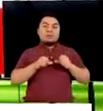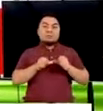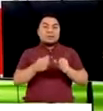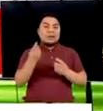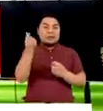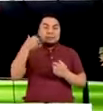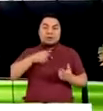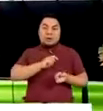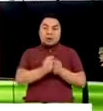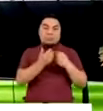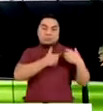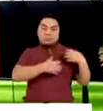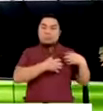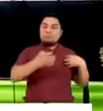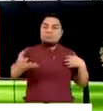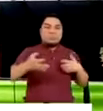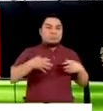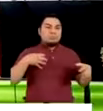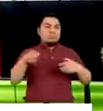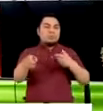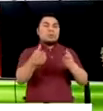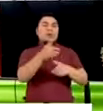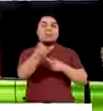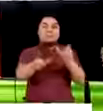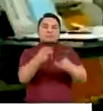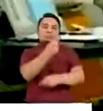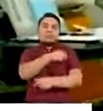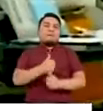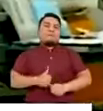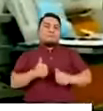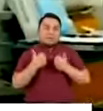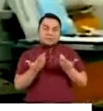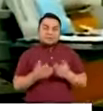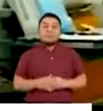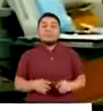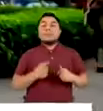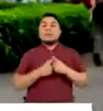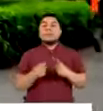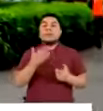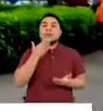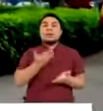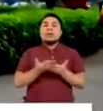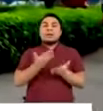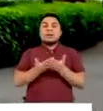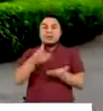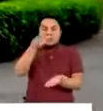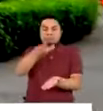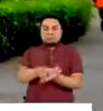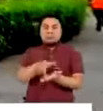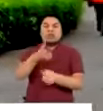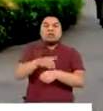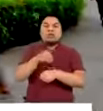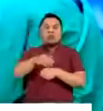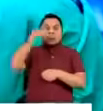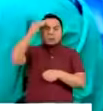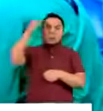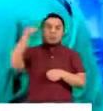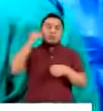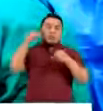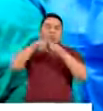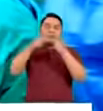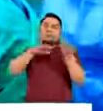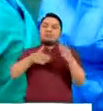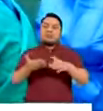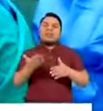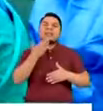horas, digamos, funcionando artificialmente. Pero ¿quién acredita la muerte cerebral de una persona antes de la